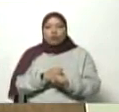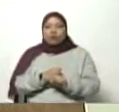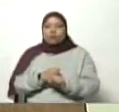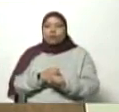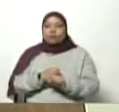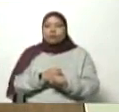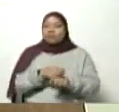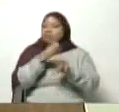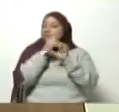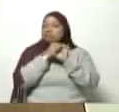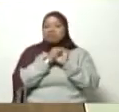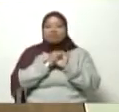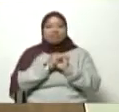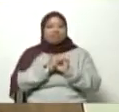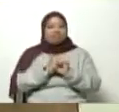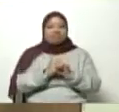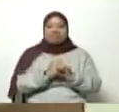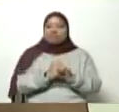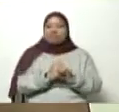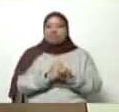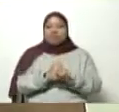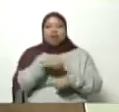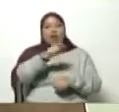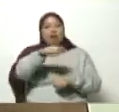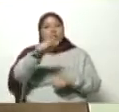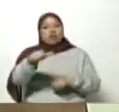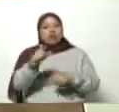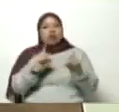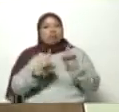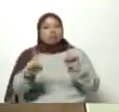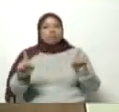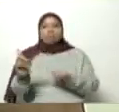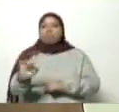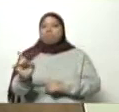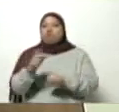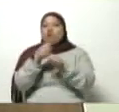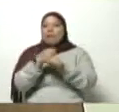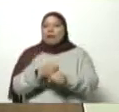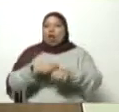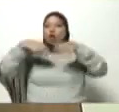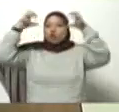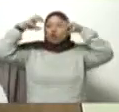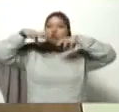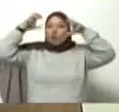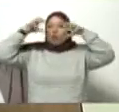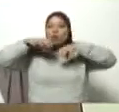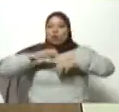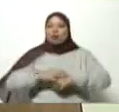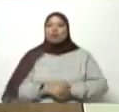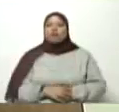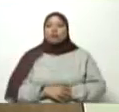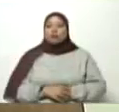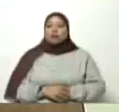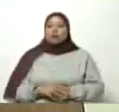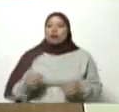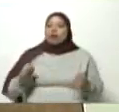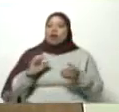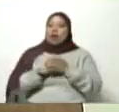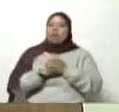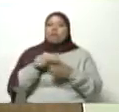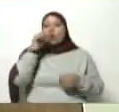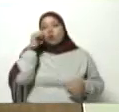Ni se movió en Nueva Esparta. Y así uno va viendo, ¿ves? Las actitudes y el amor de un